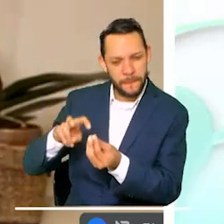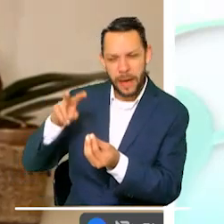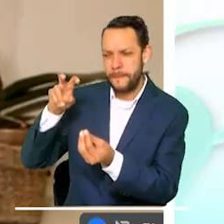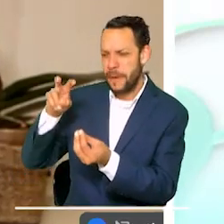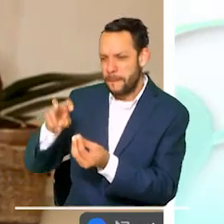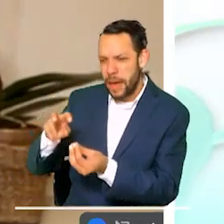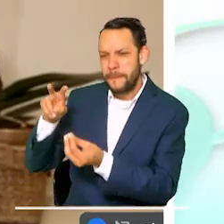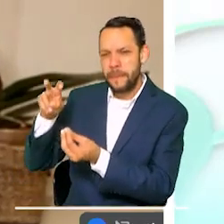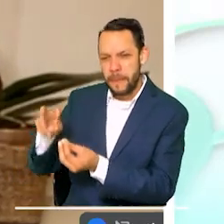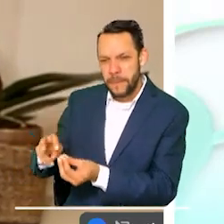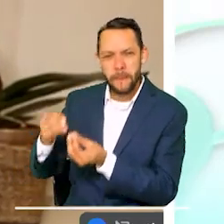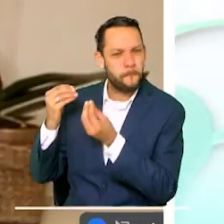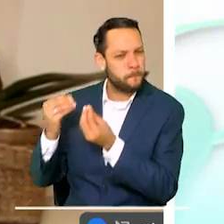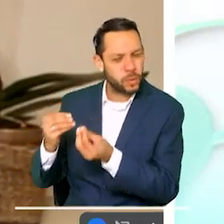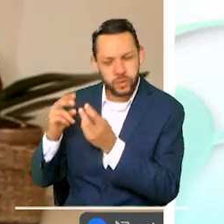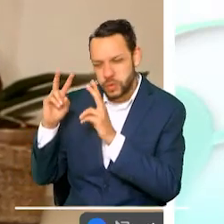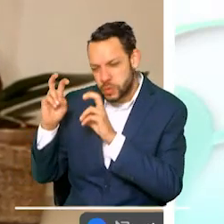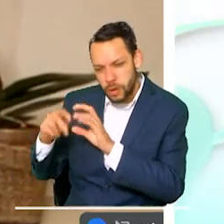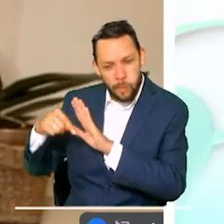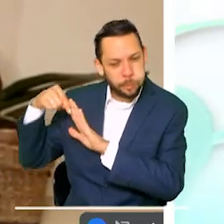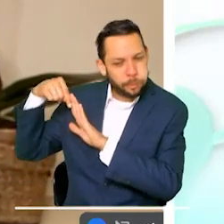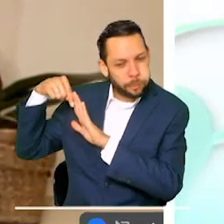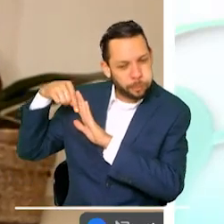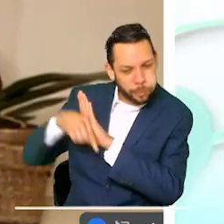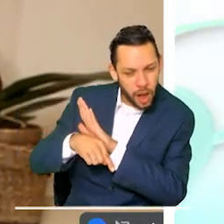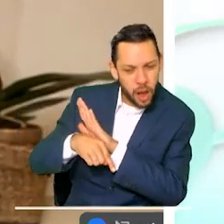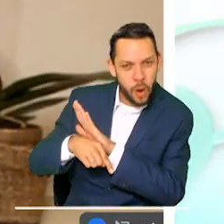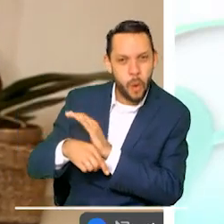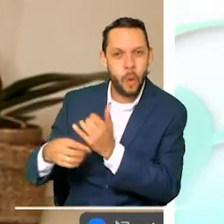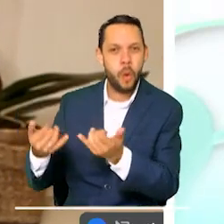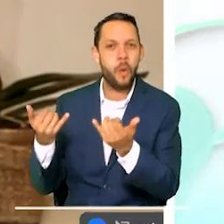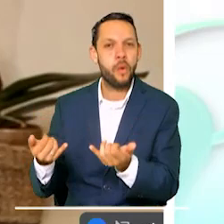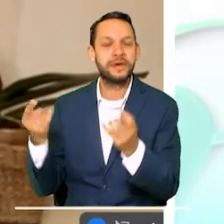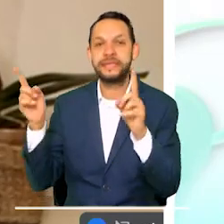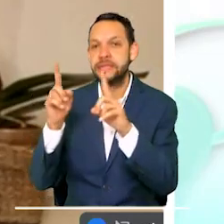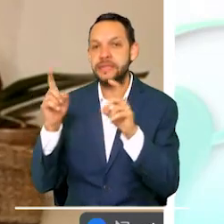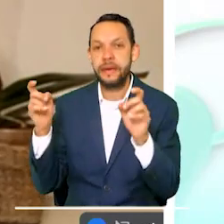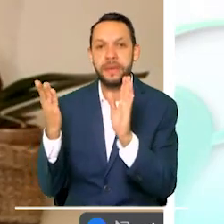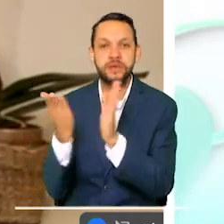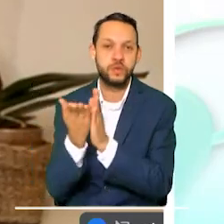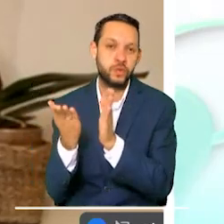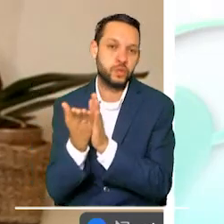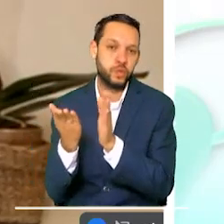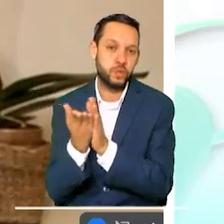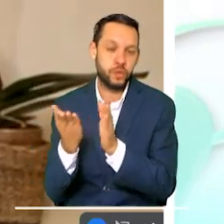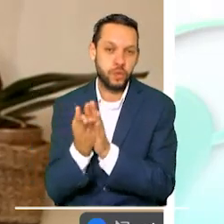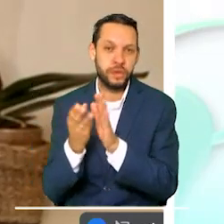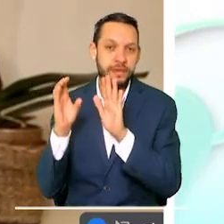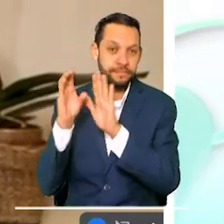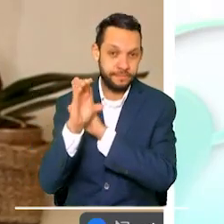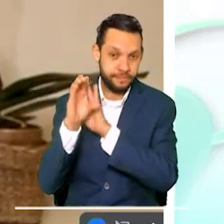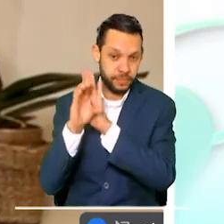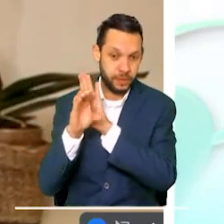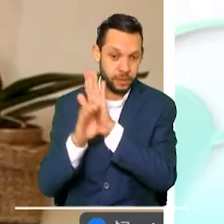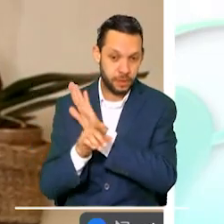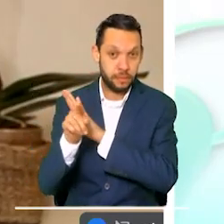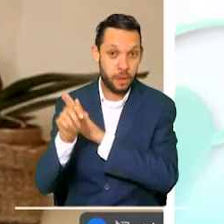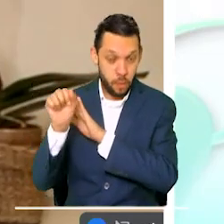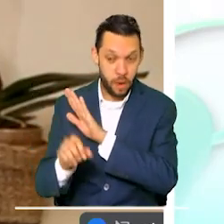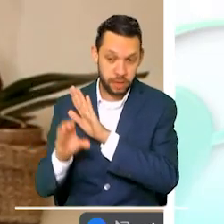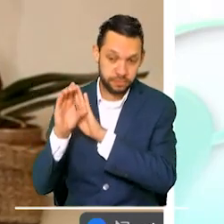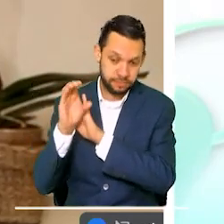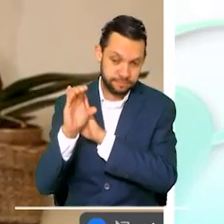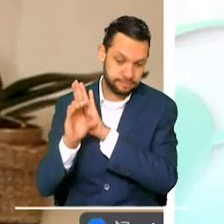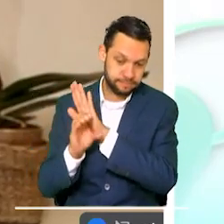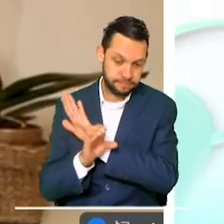importante entender que mindfulness hoy en día se estudia a nivel académico, a nivel científico.